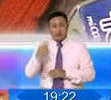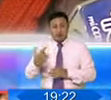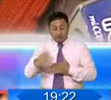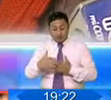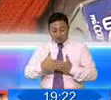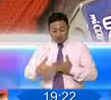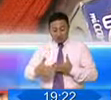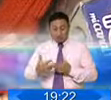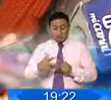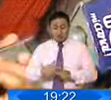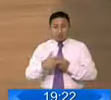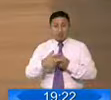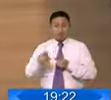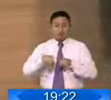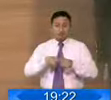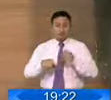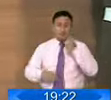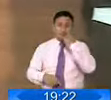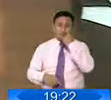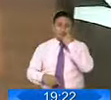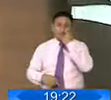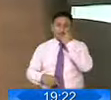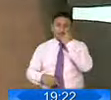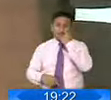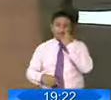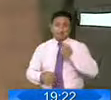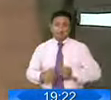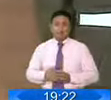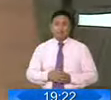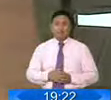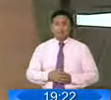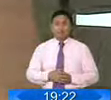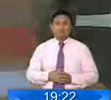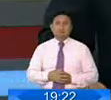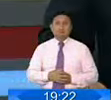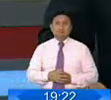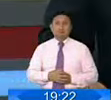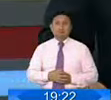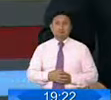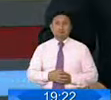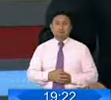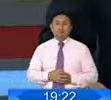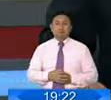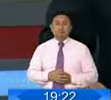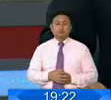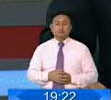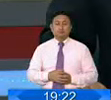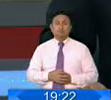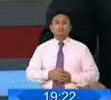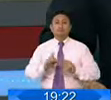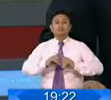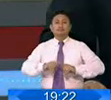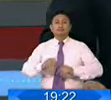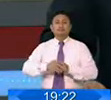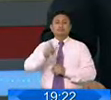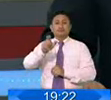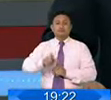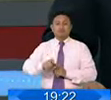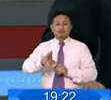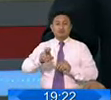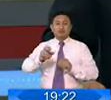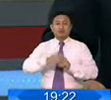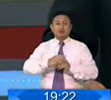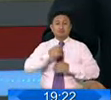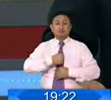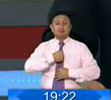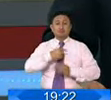iniciaremos formalmente los concursos. Informó Héctor Romero. Y según varios entendidos en el ámbito